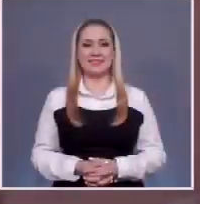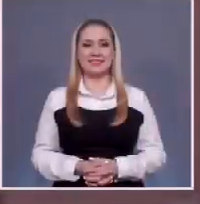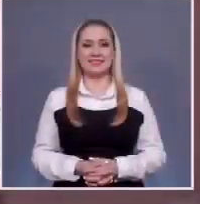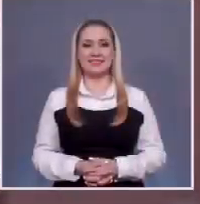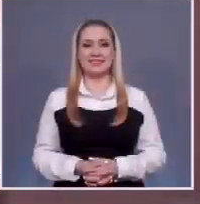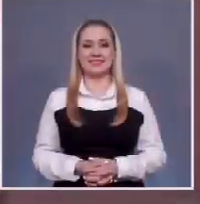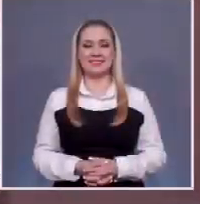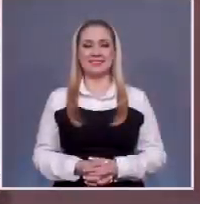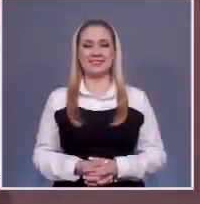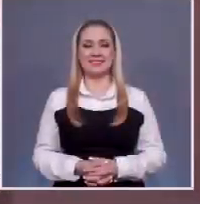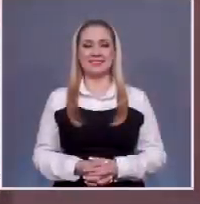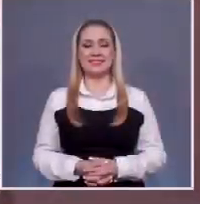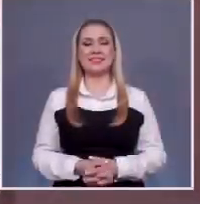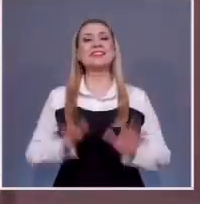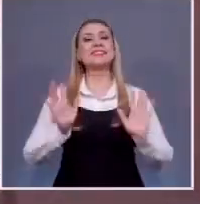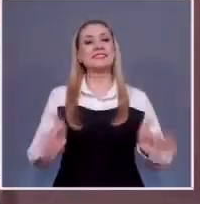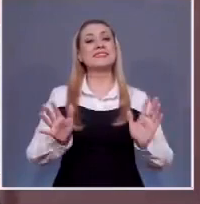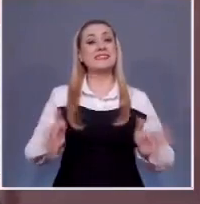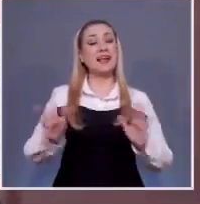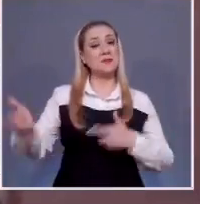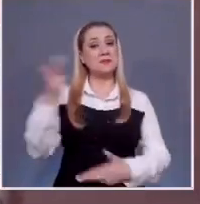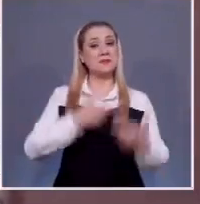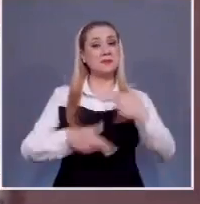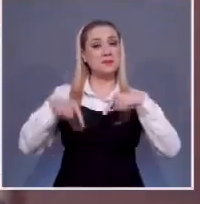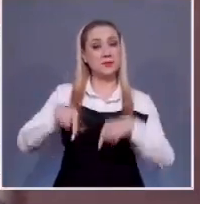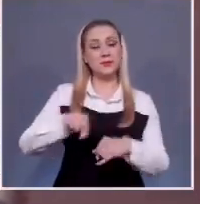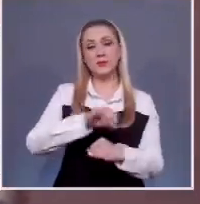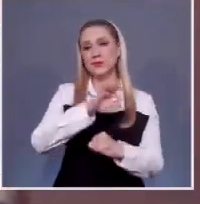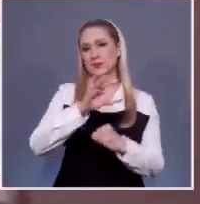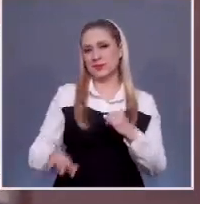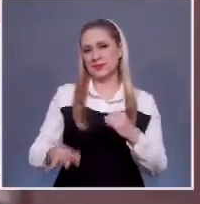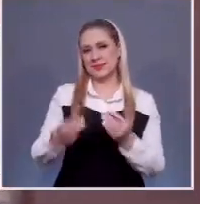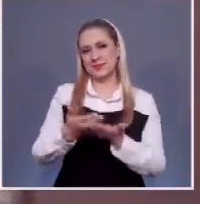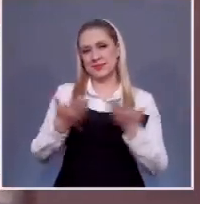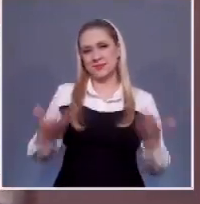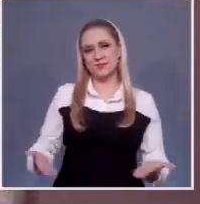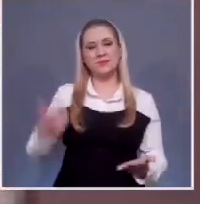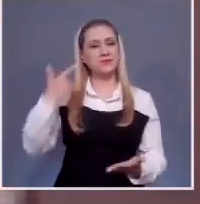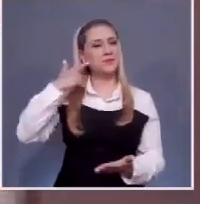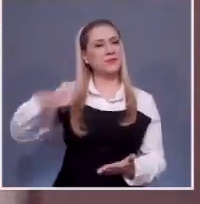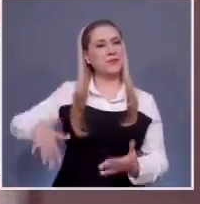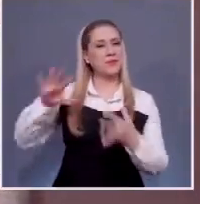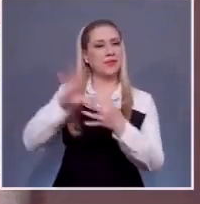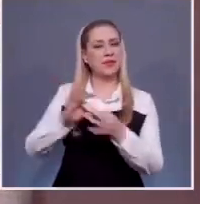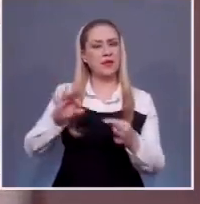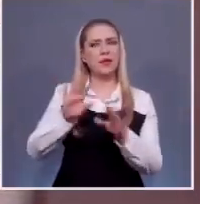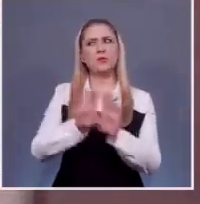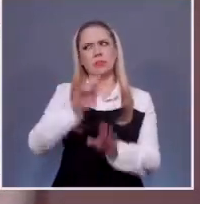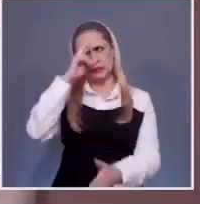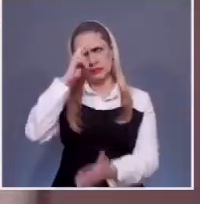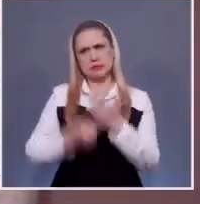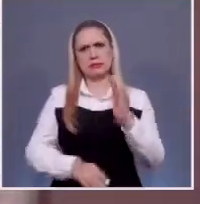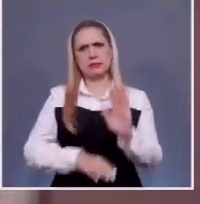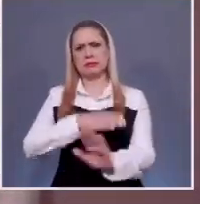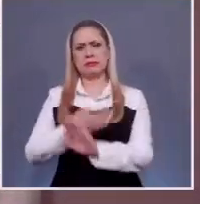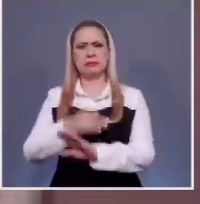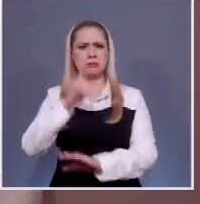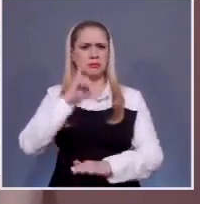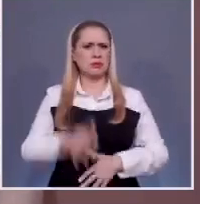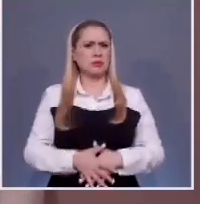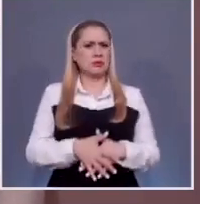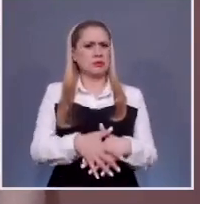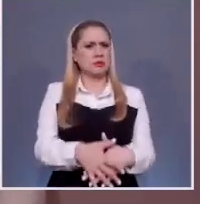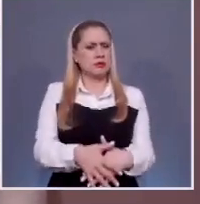Ya estamos en la parte final del programa hablando sobre violencia obstétrica y me gustaría que abordáramos el tema de el acceso a la